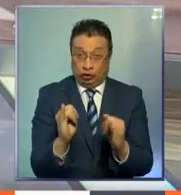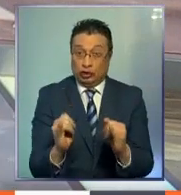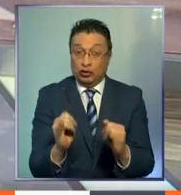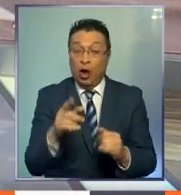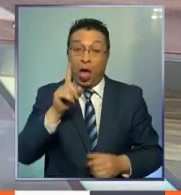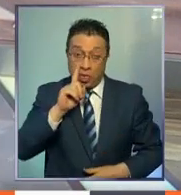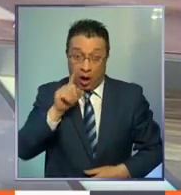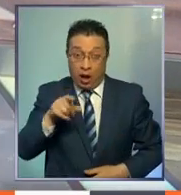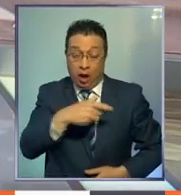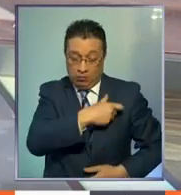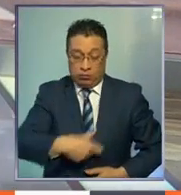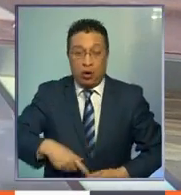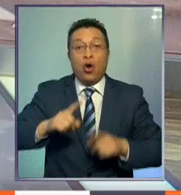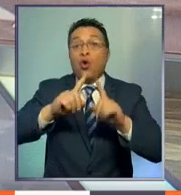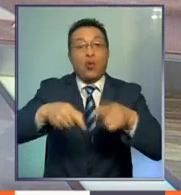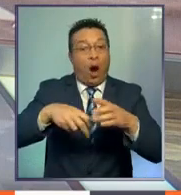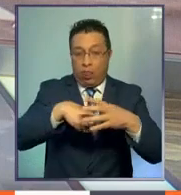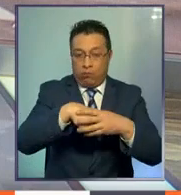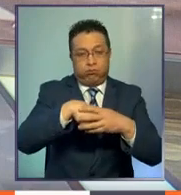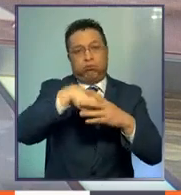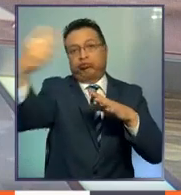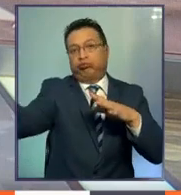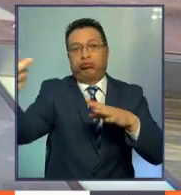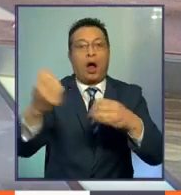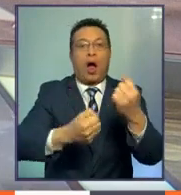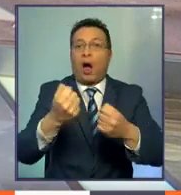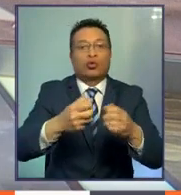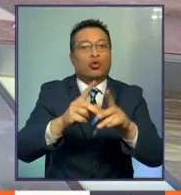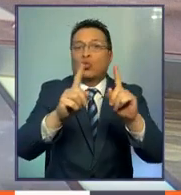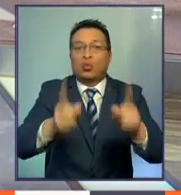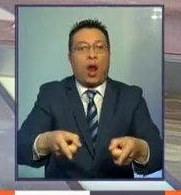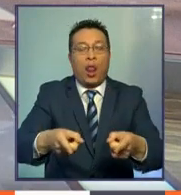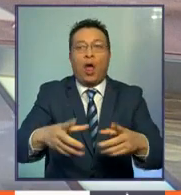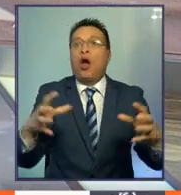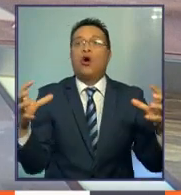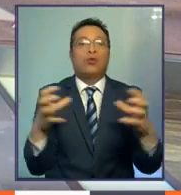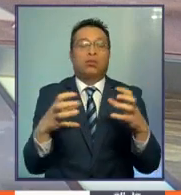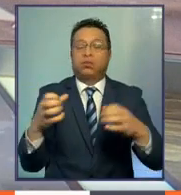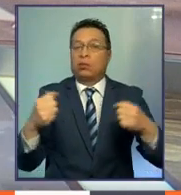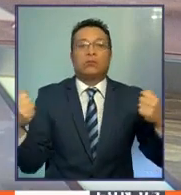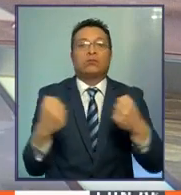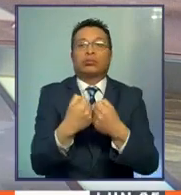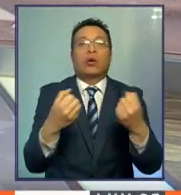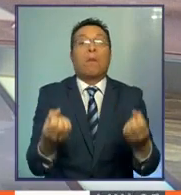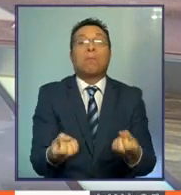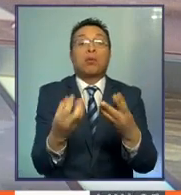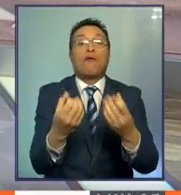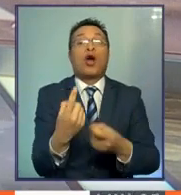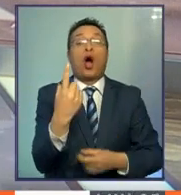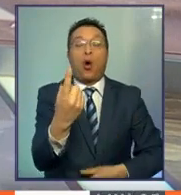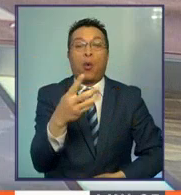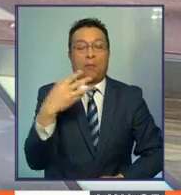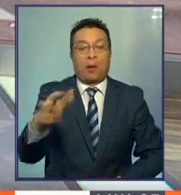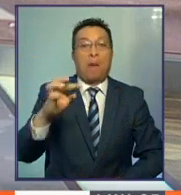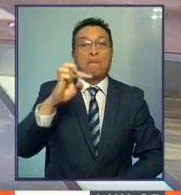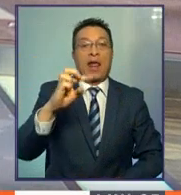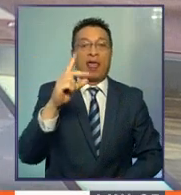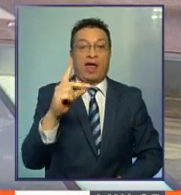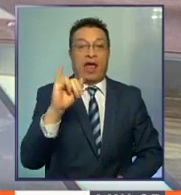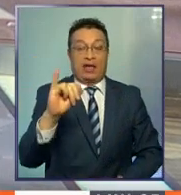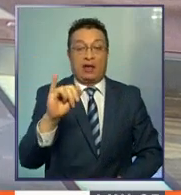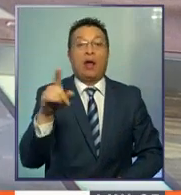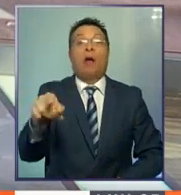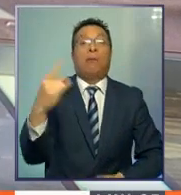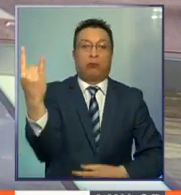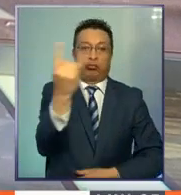la víctima salió eyectada del vehículo. El fatal accidente fue ocasionado por un miembro de la PDI que conducía en estado